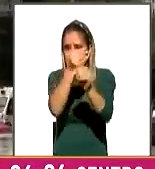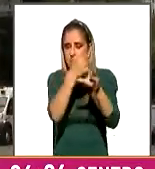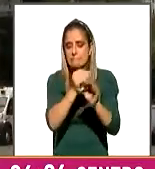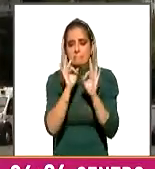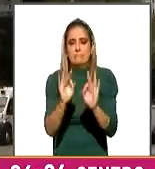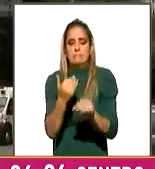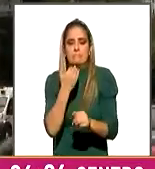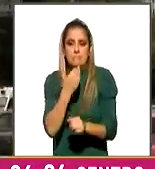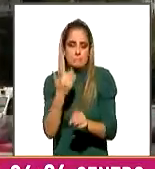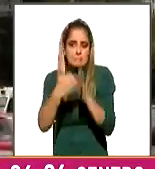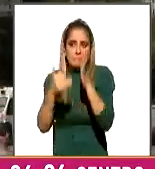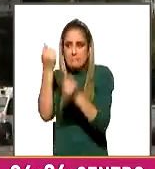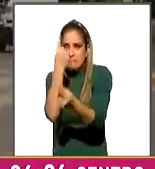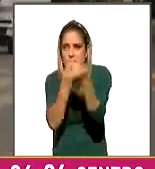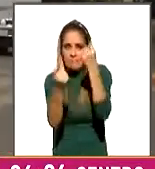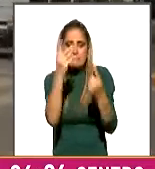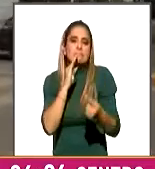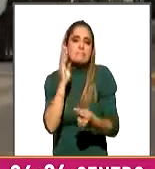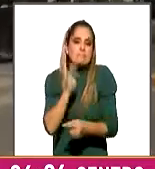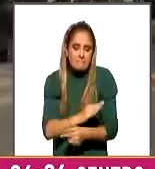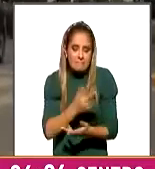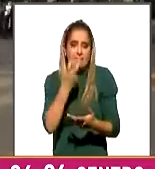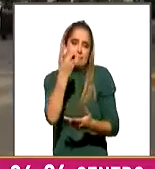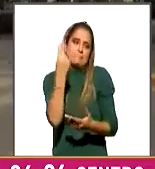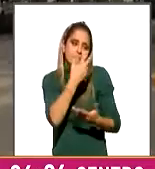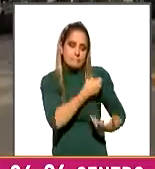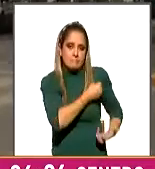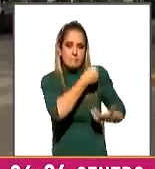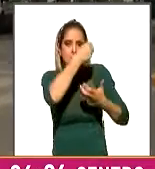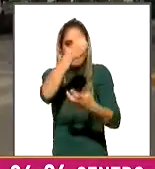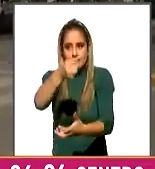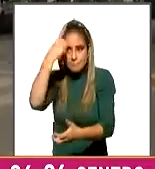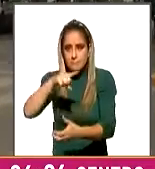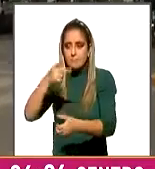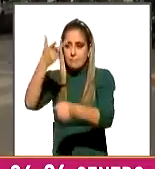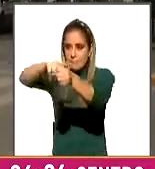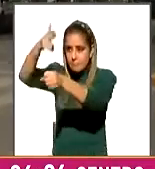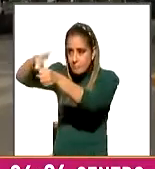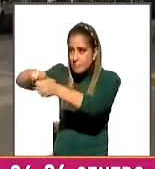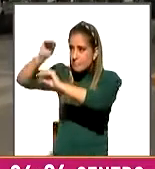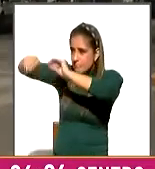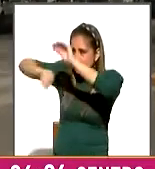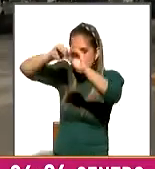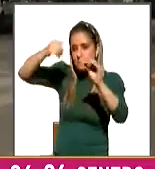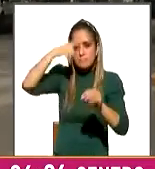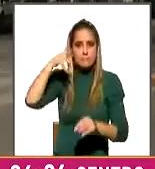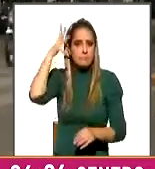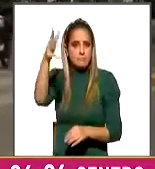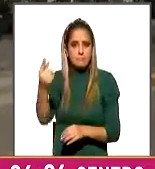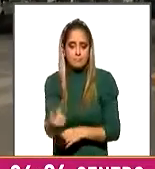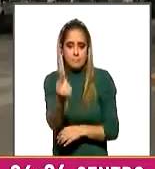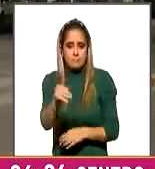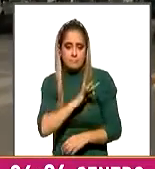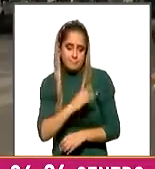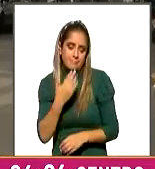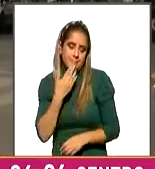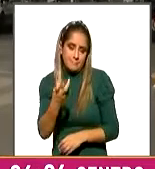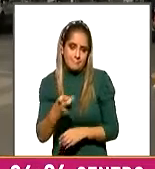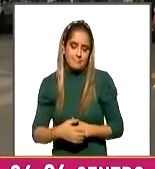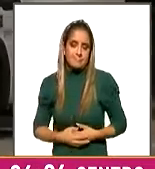lleva algunos años ya y que tenemos que ya prácticamente generar algunos carteras de inversión